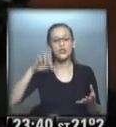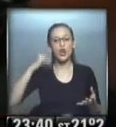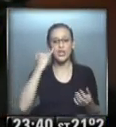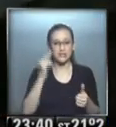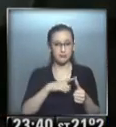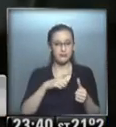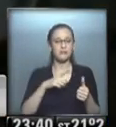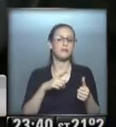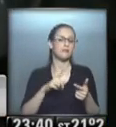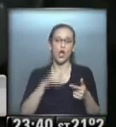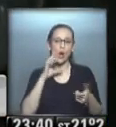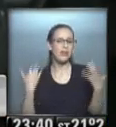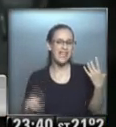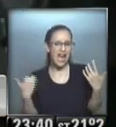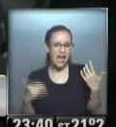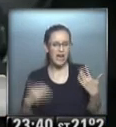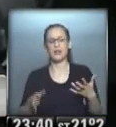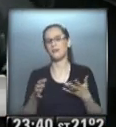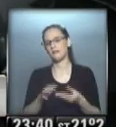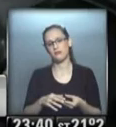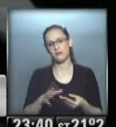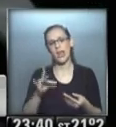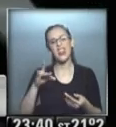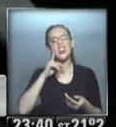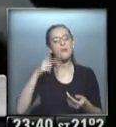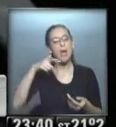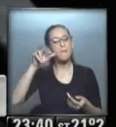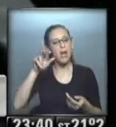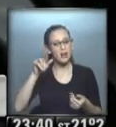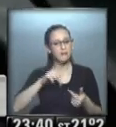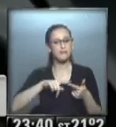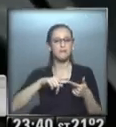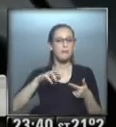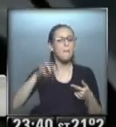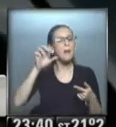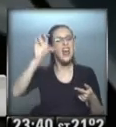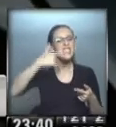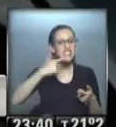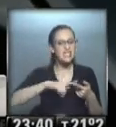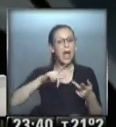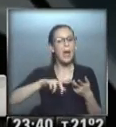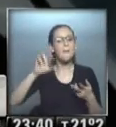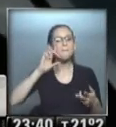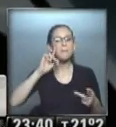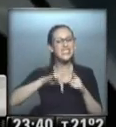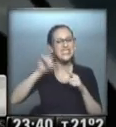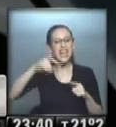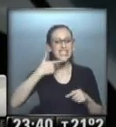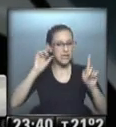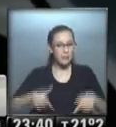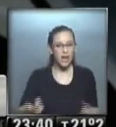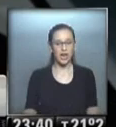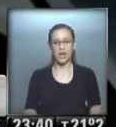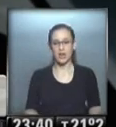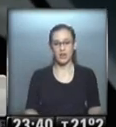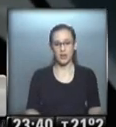los Smiths. Viene Red Hot Chili Peppers, que vuelve a la Argentina. Vuelven los Pixies, si bien vienen sin Kim Deal. O sea,